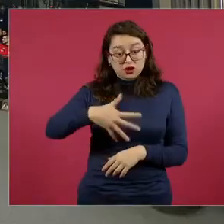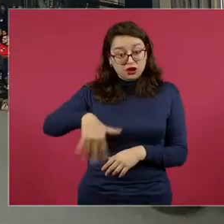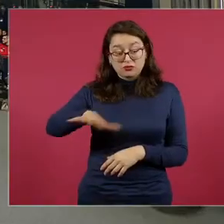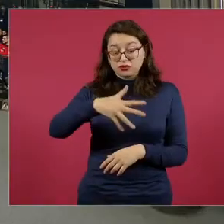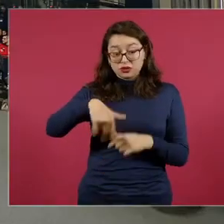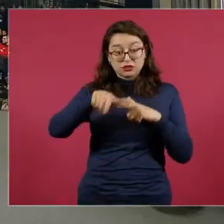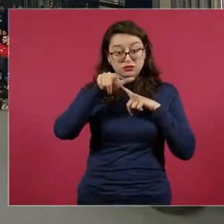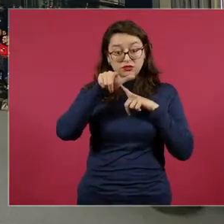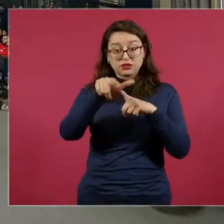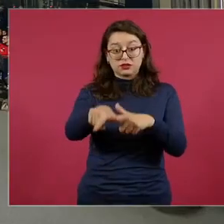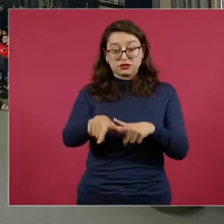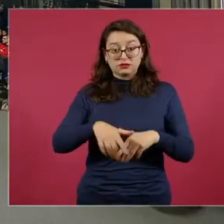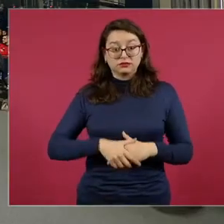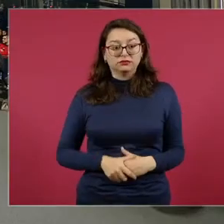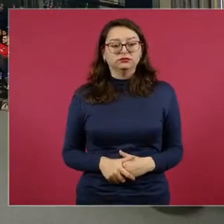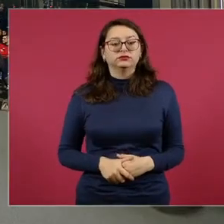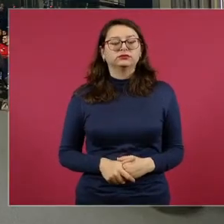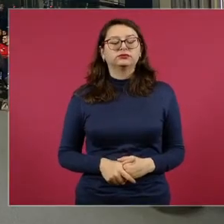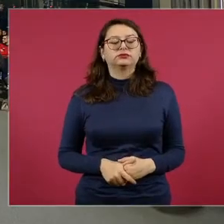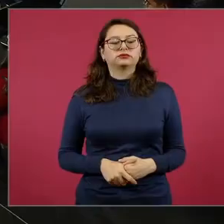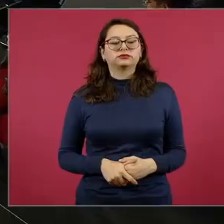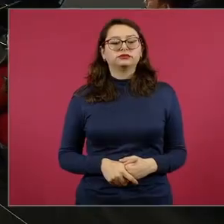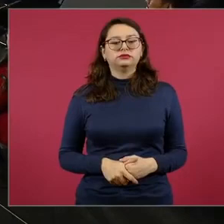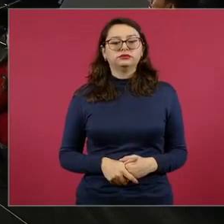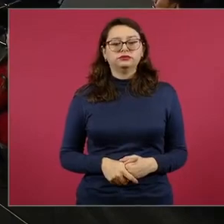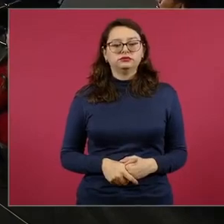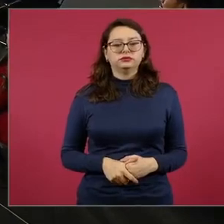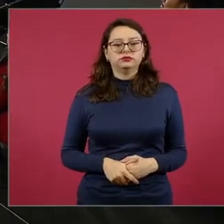generalizada. Muy bien. Adelante.